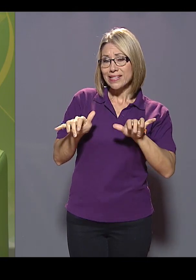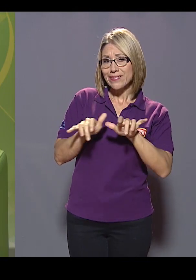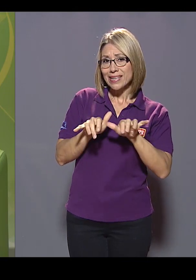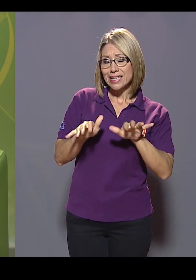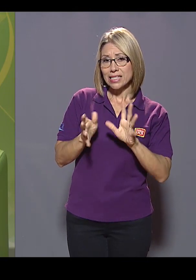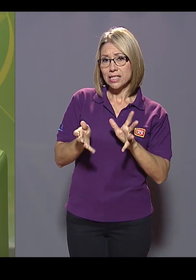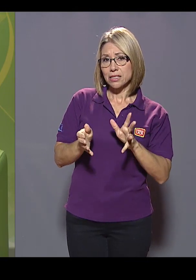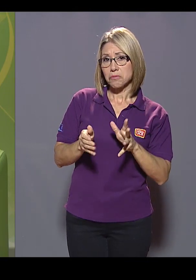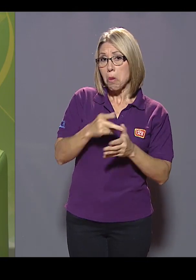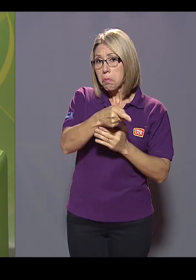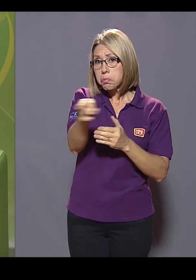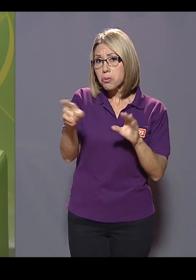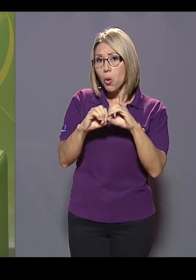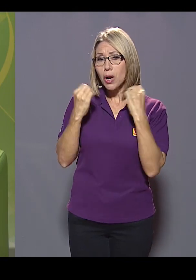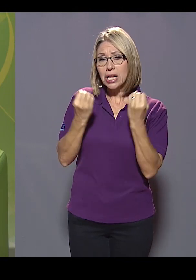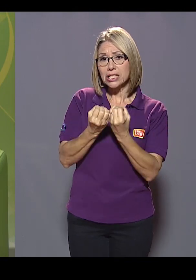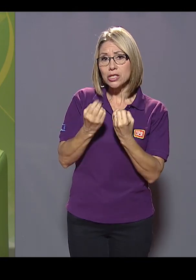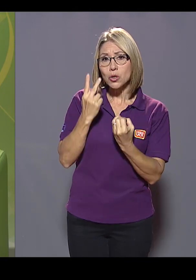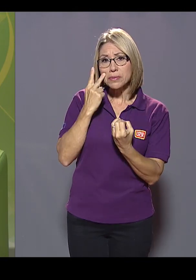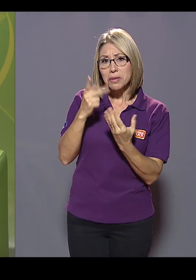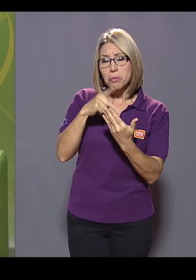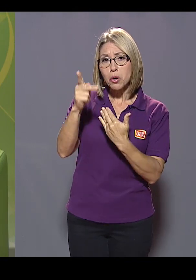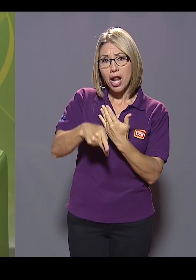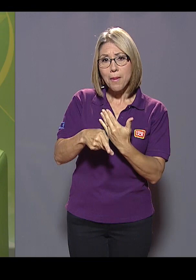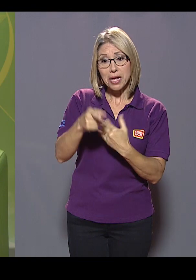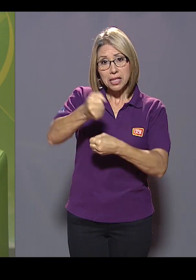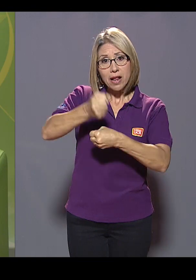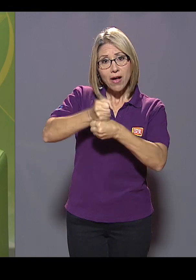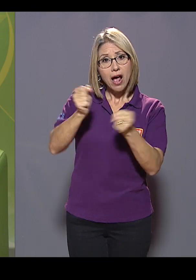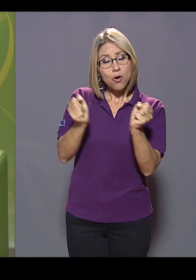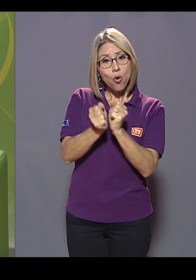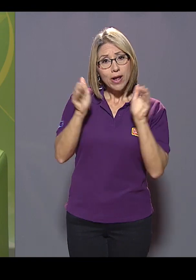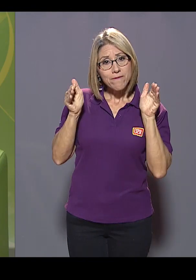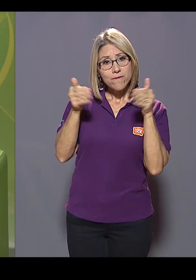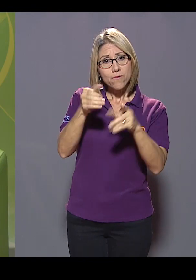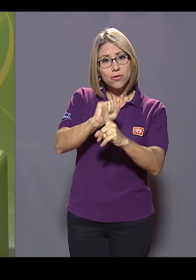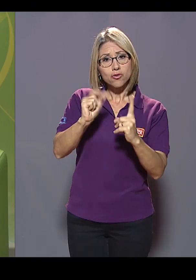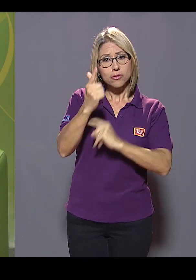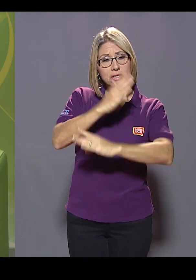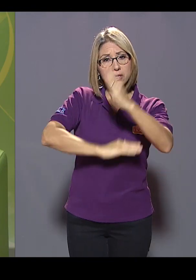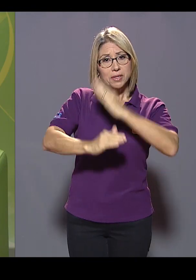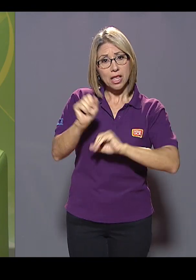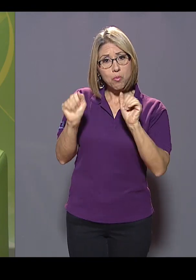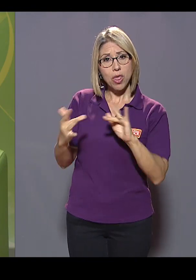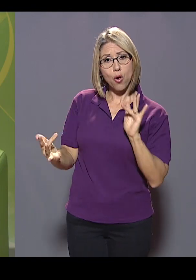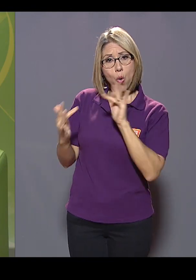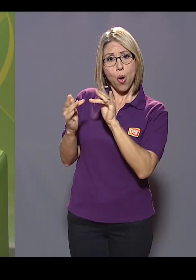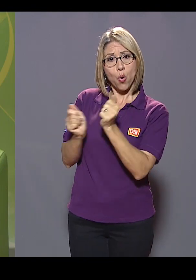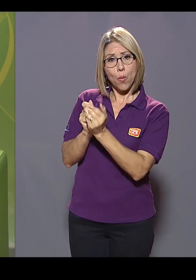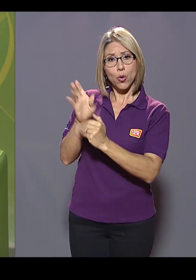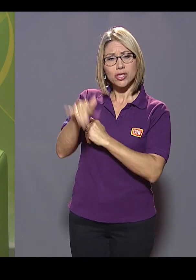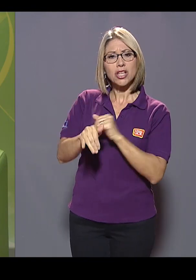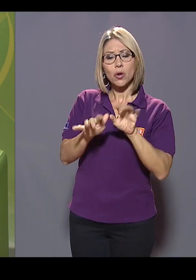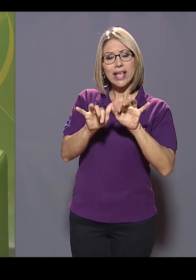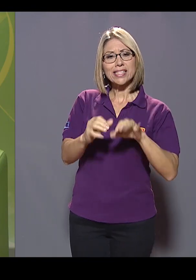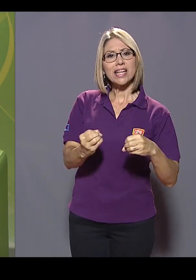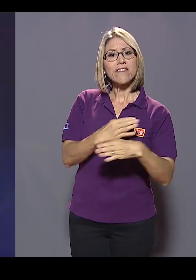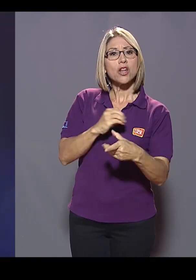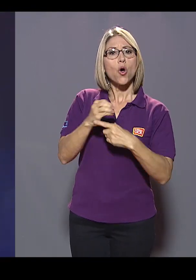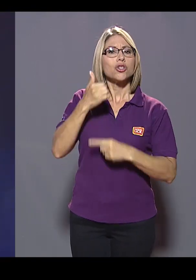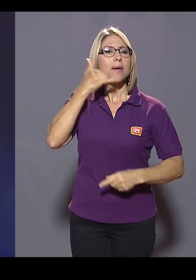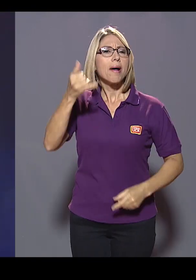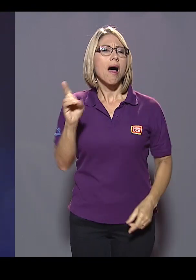sintonizando el programa, que trabajan con un enfoque social de la discapacidad, que se puedan poner en contacto con este proyecto? Don Eric, ¿dónde pueden escribir o